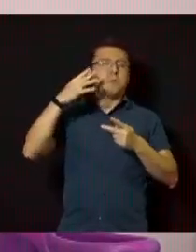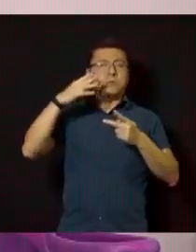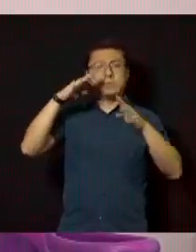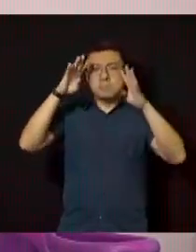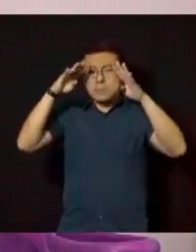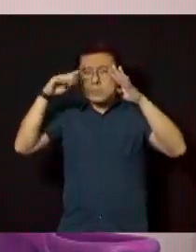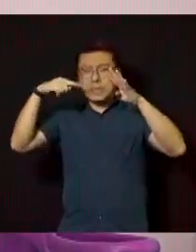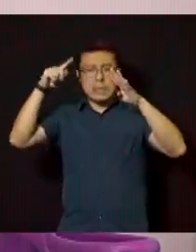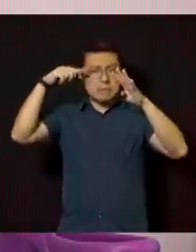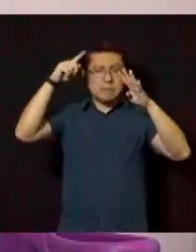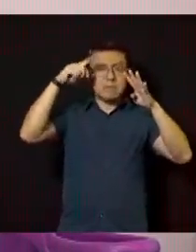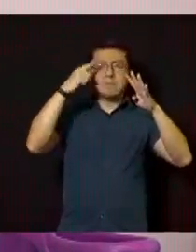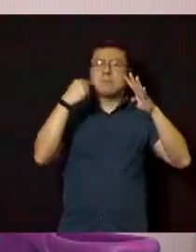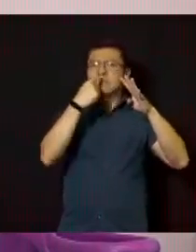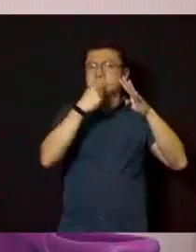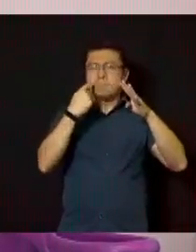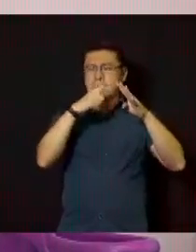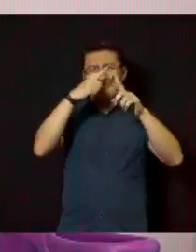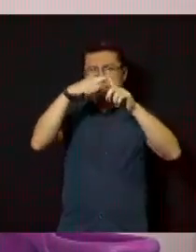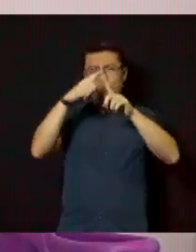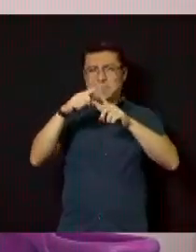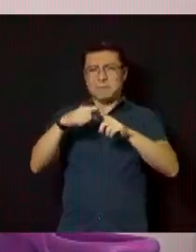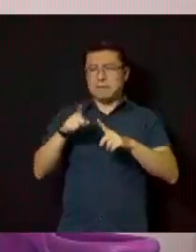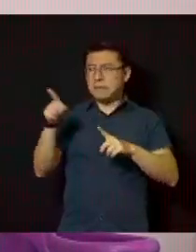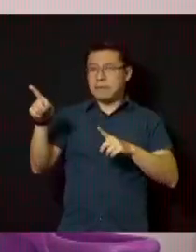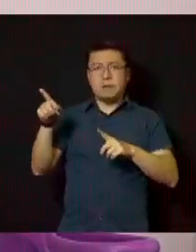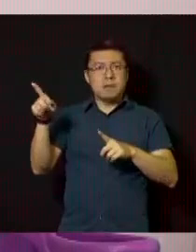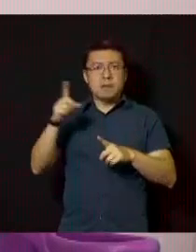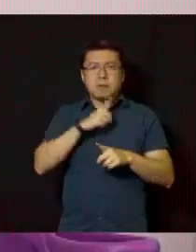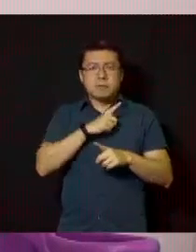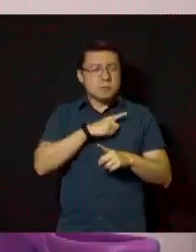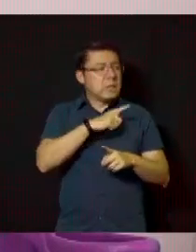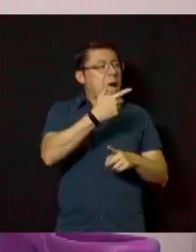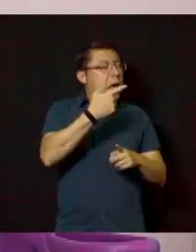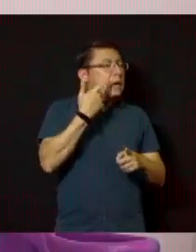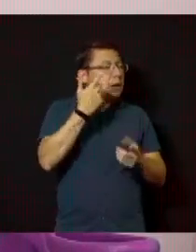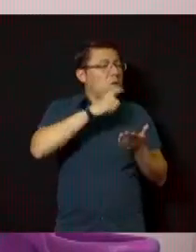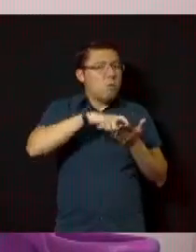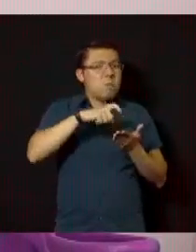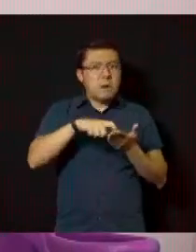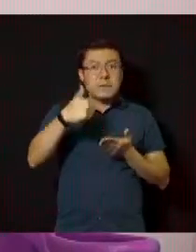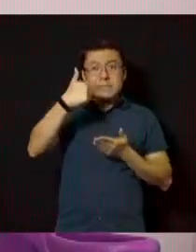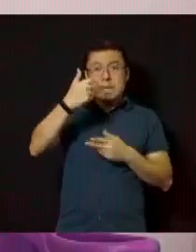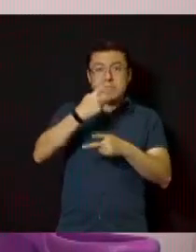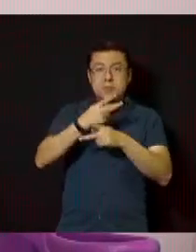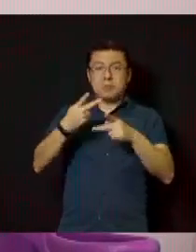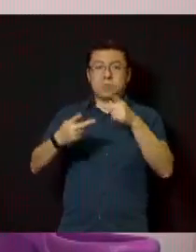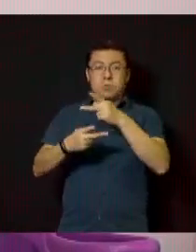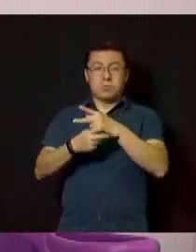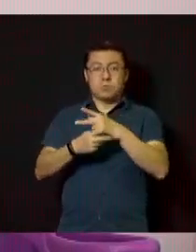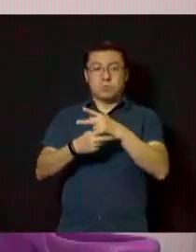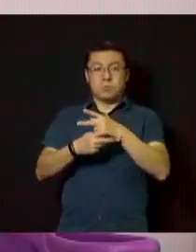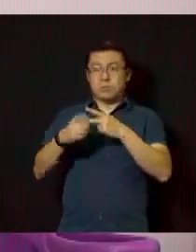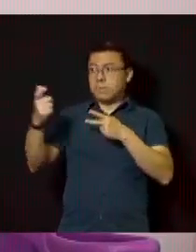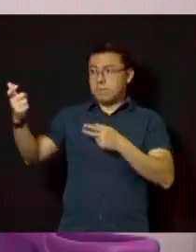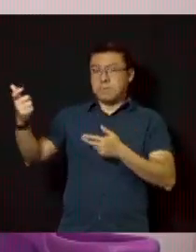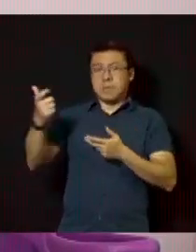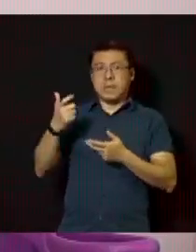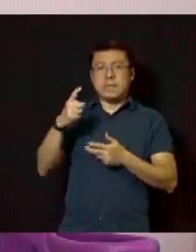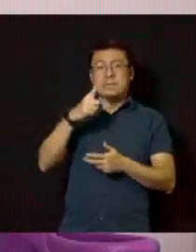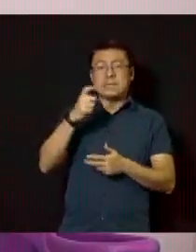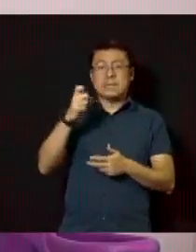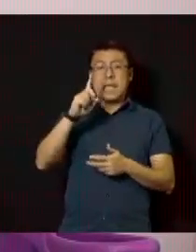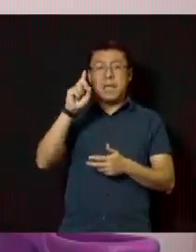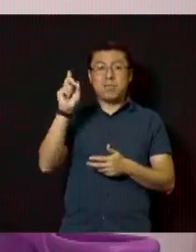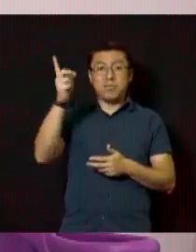dice, y yo quiero esto y esto. Y ella empieza a hacer su pedido. Y ese día me pidió 6 productos y me dio el dinero. Me dio $100,